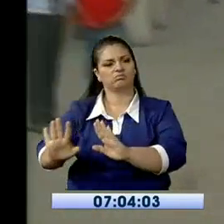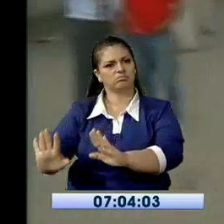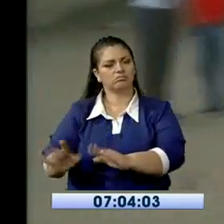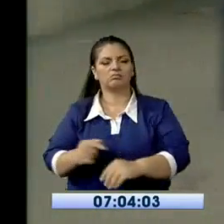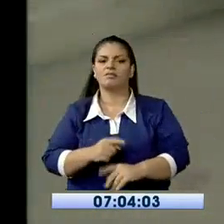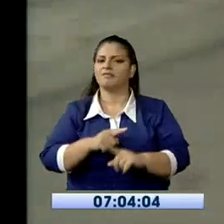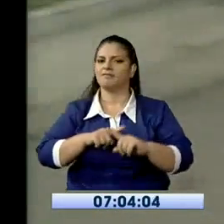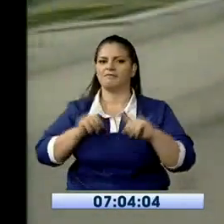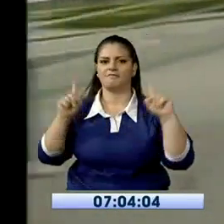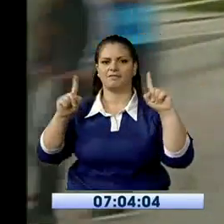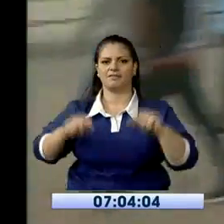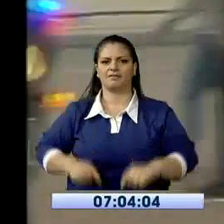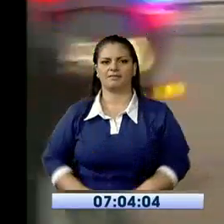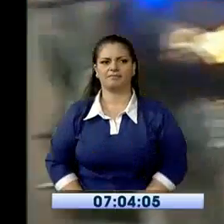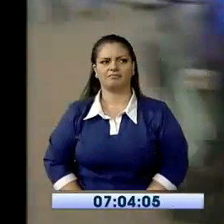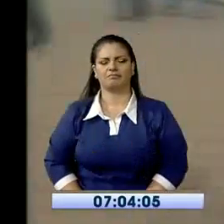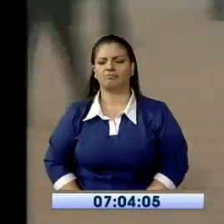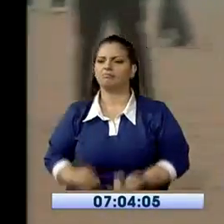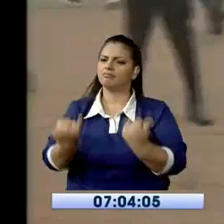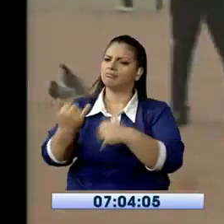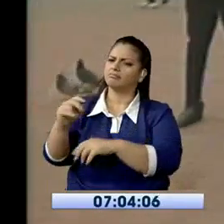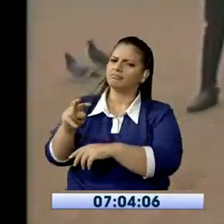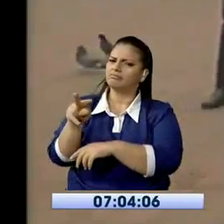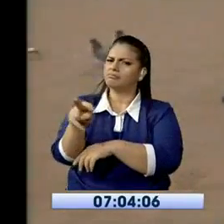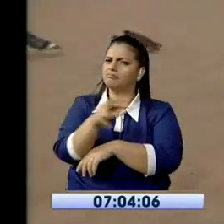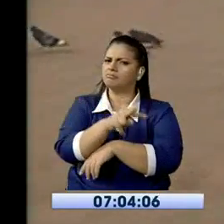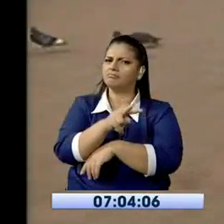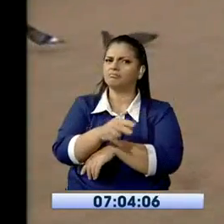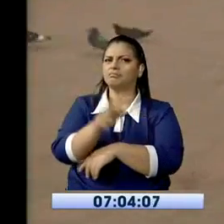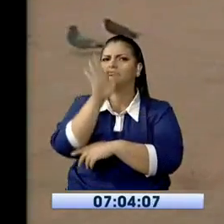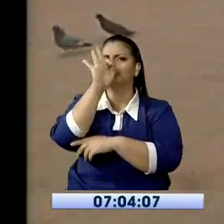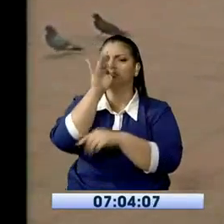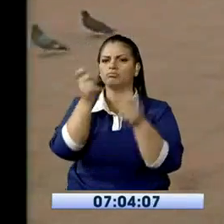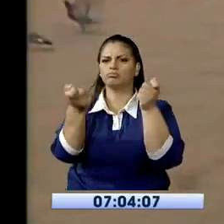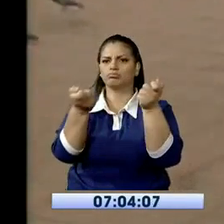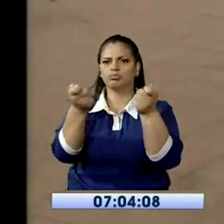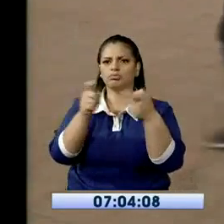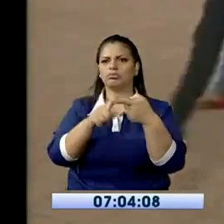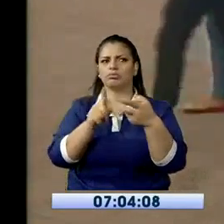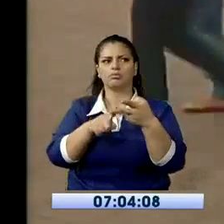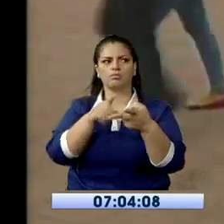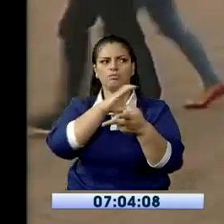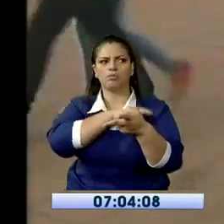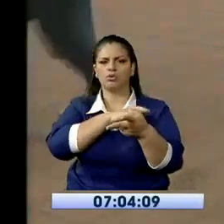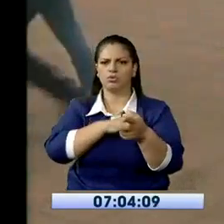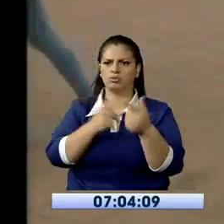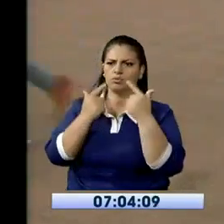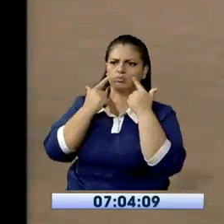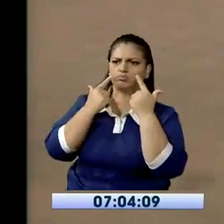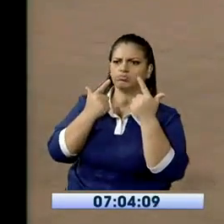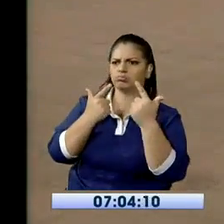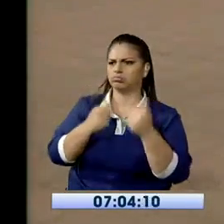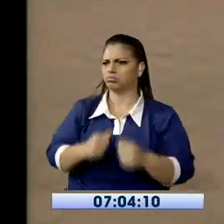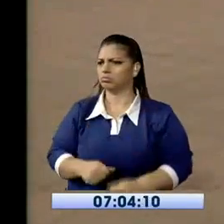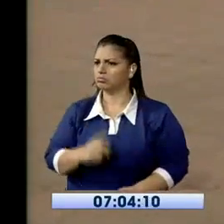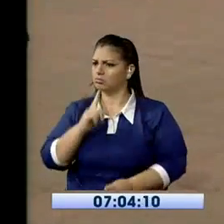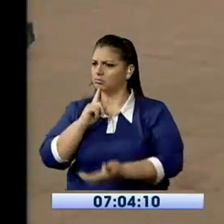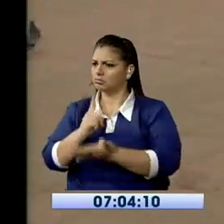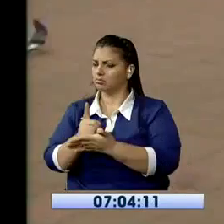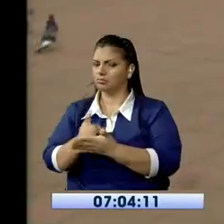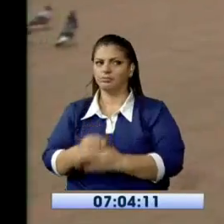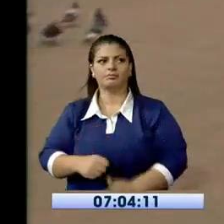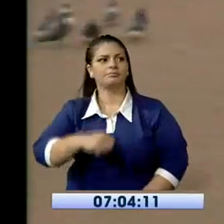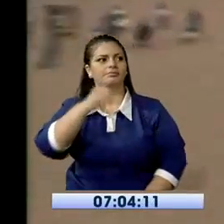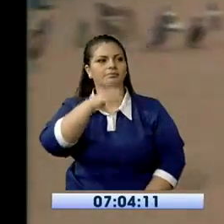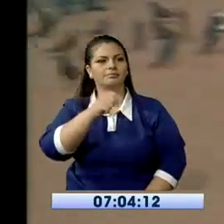su parte. La policía, el agente, el ATM también. Vemos que han colocado ahora sí conos ya. Así es, caballero. La ATM está trabajando un poquito